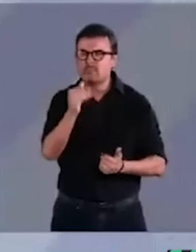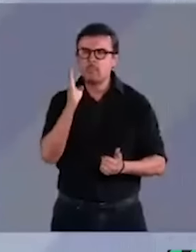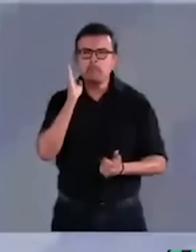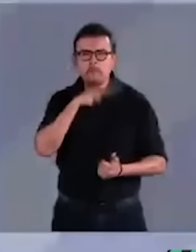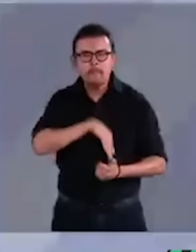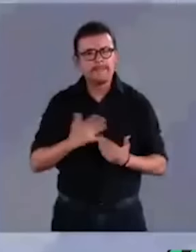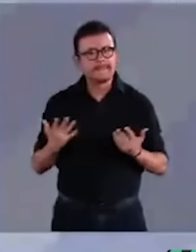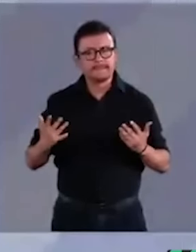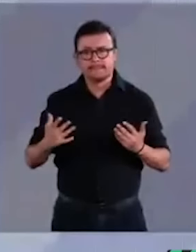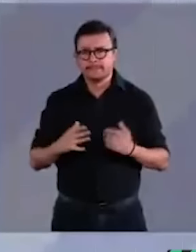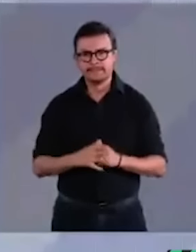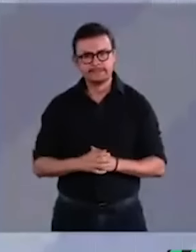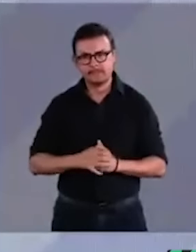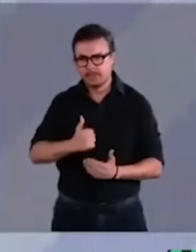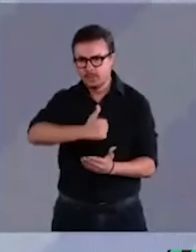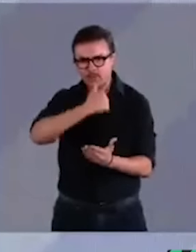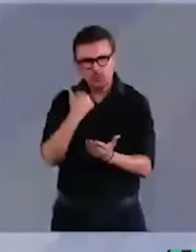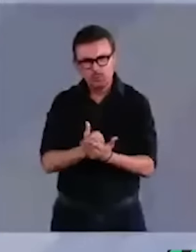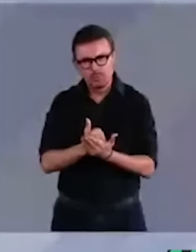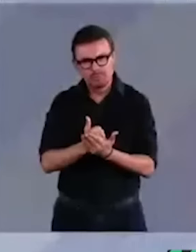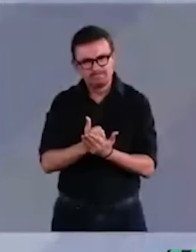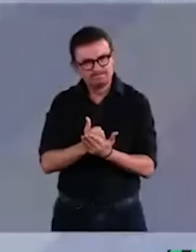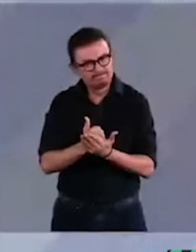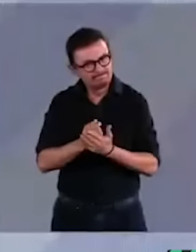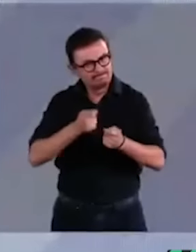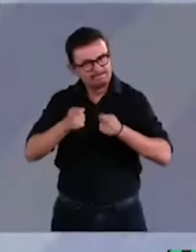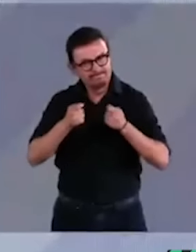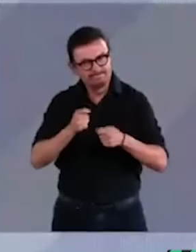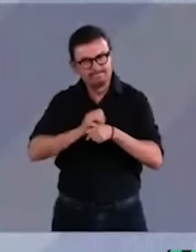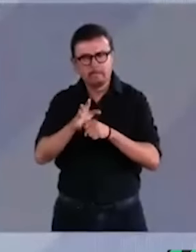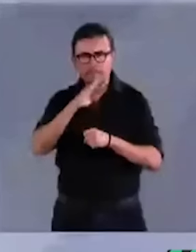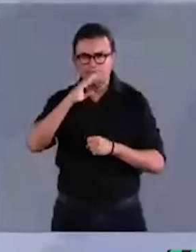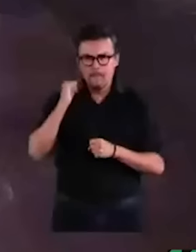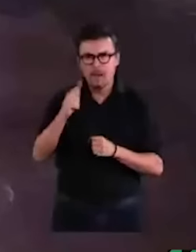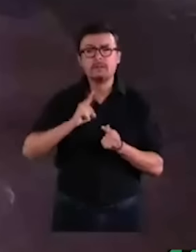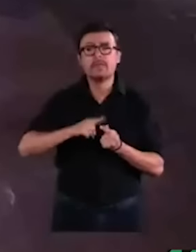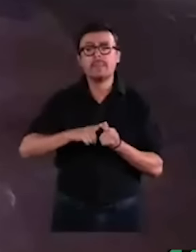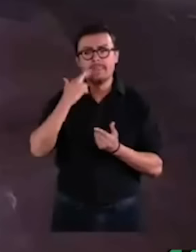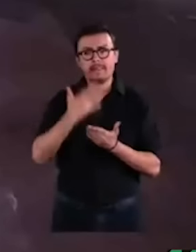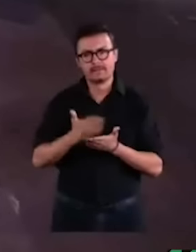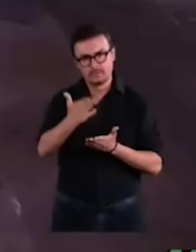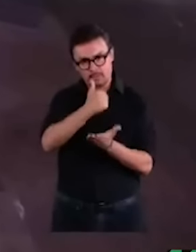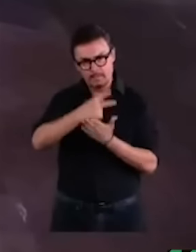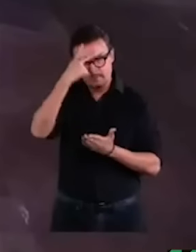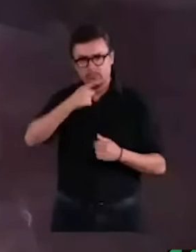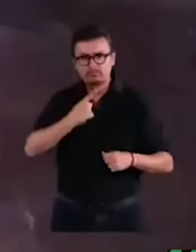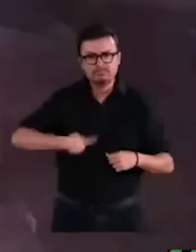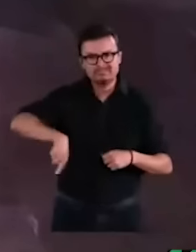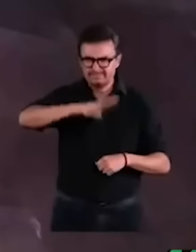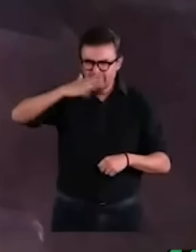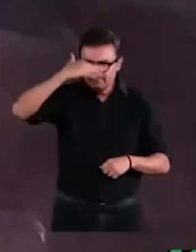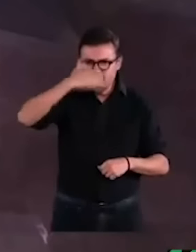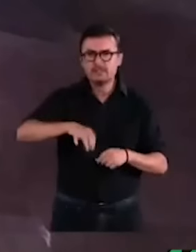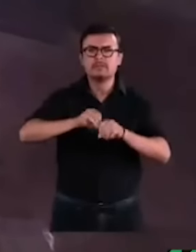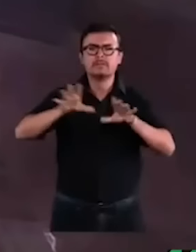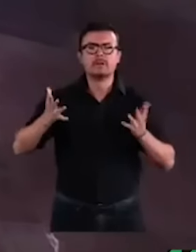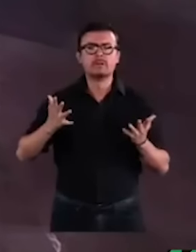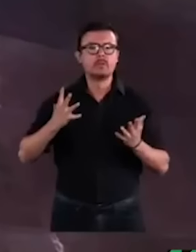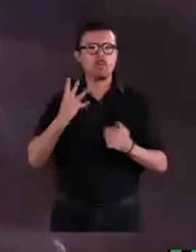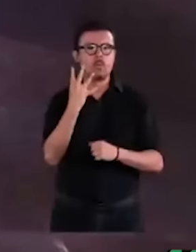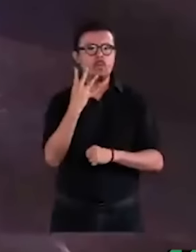ciudad que peor manejó la pandemia es la Ciudad de México. Eso está clara. Se perdieron 4 años